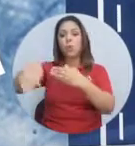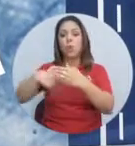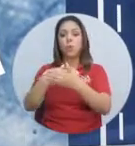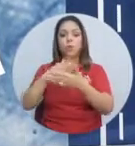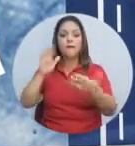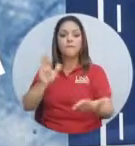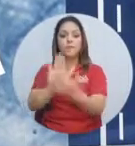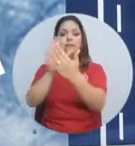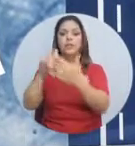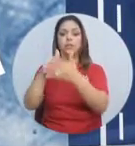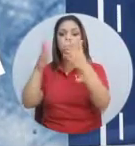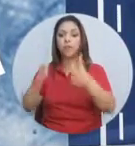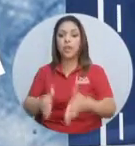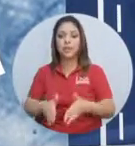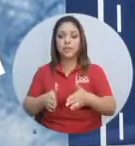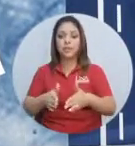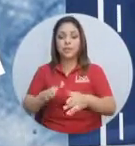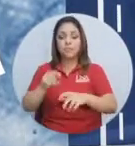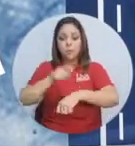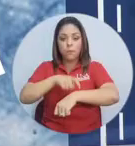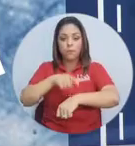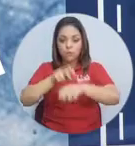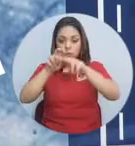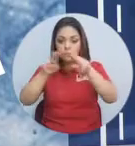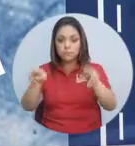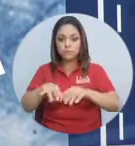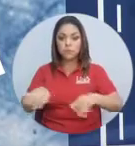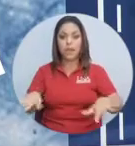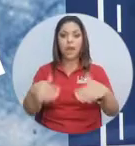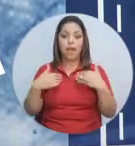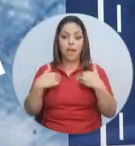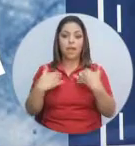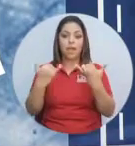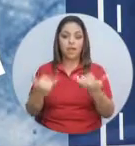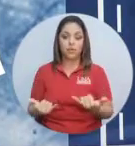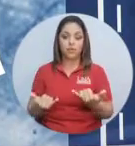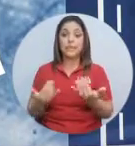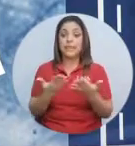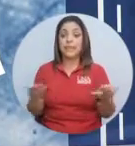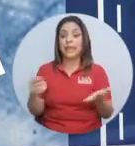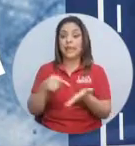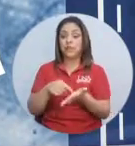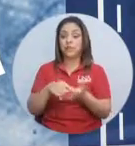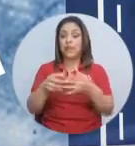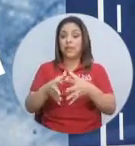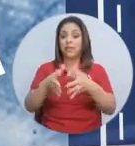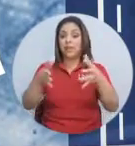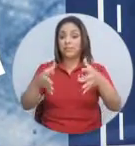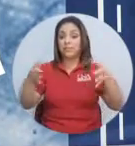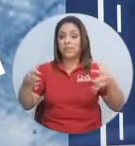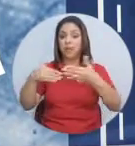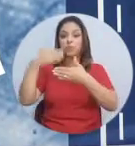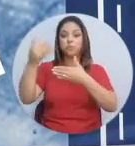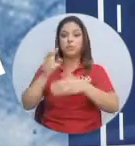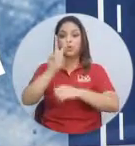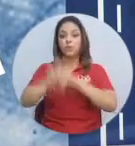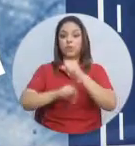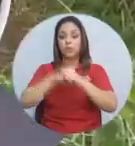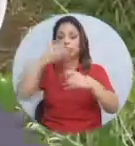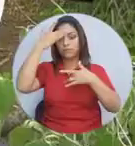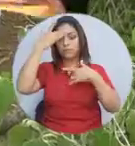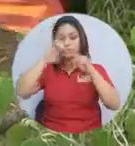las y los estudiantes en los diferentes entornos virtuales que tenemos ahora, los cuales se han incrementado después de 2 años de